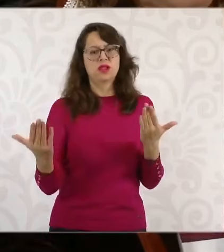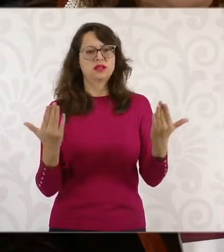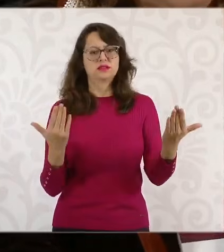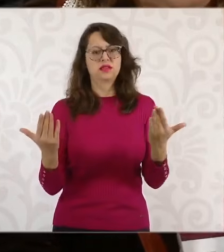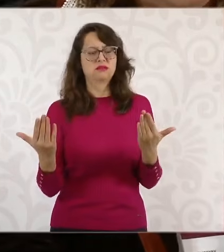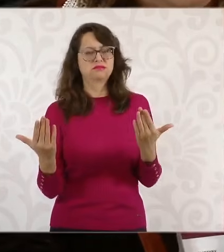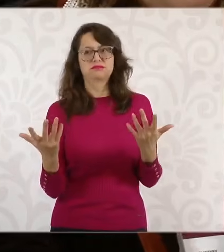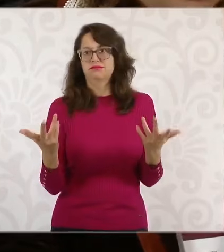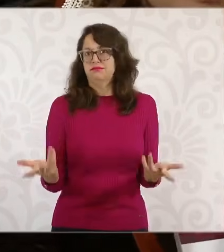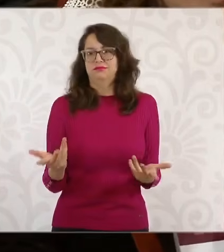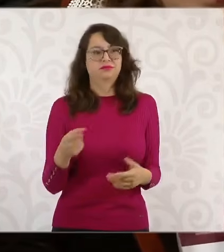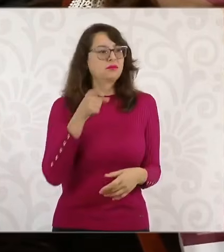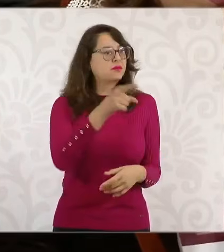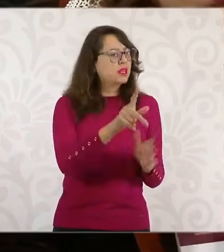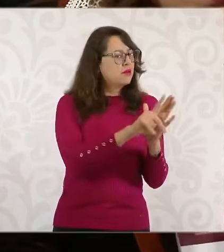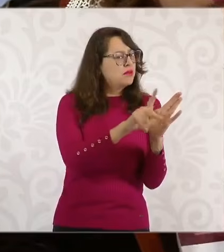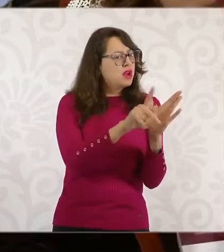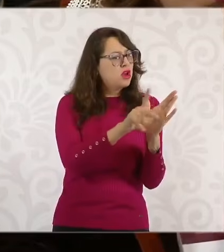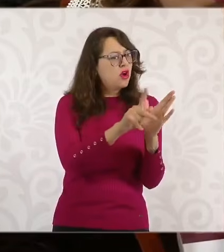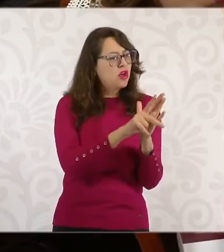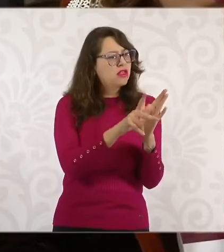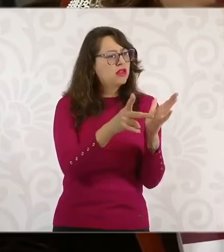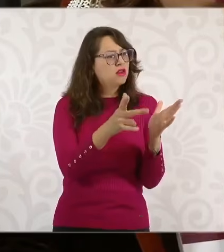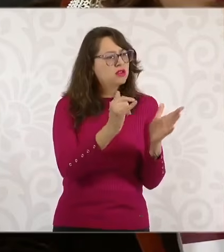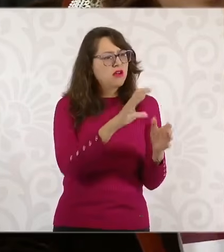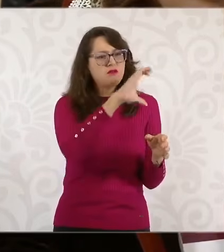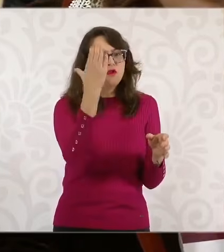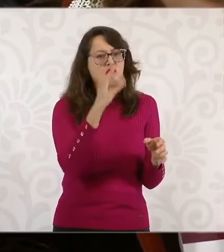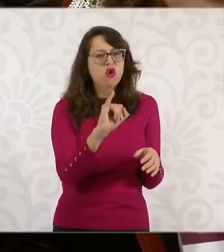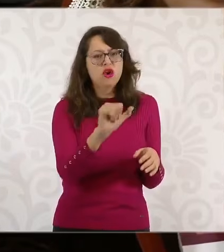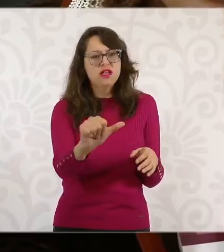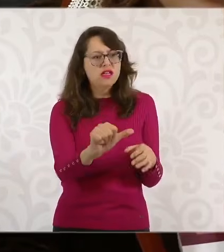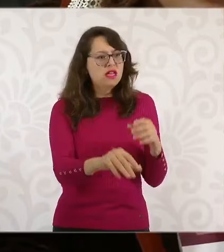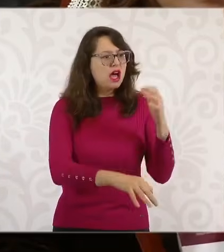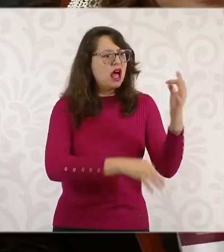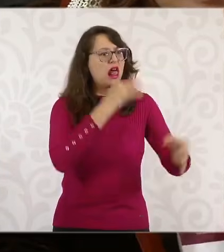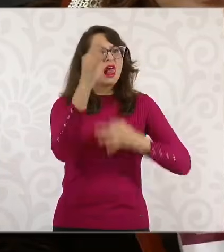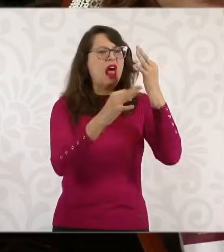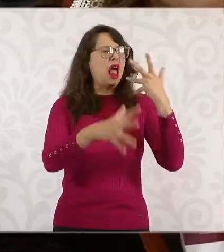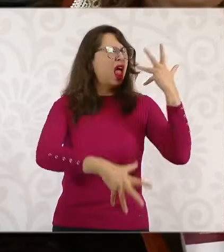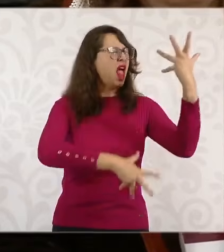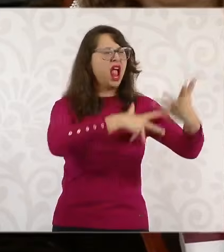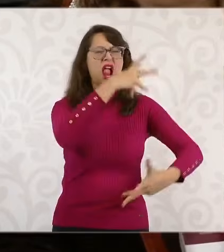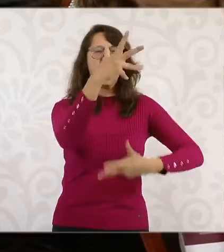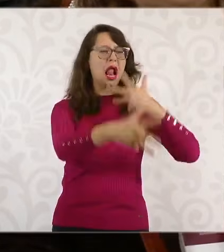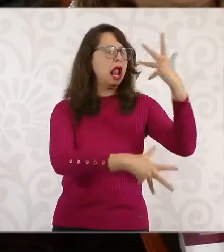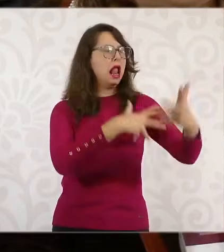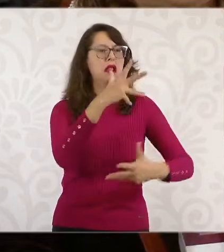las columnas, veo los comentarios, las imágenes de inteligencia artificial y pareciera que hay un deseo de que la gente tenga